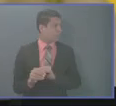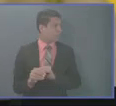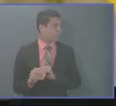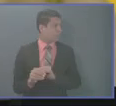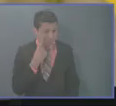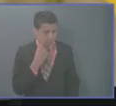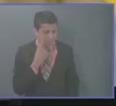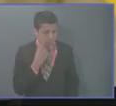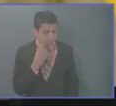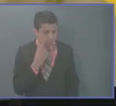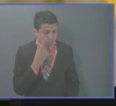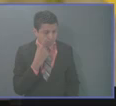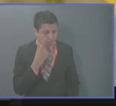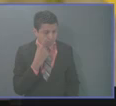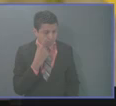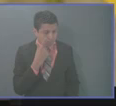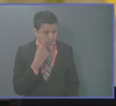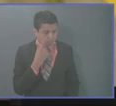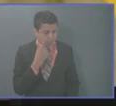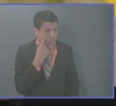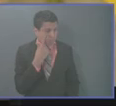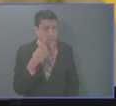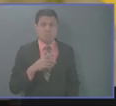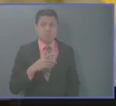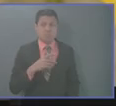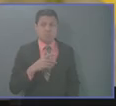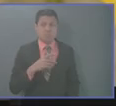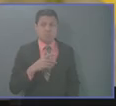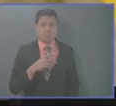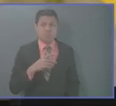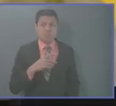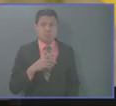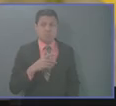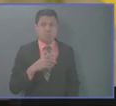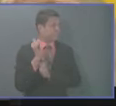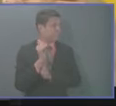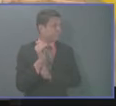atender a que el país avance en